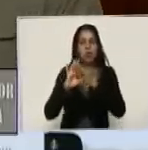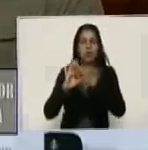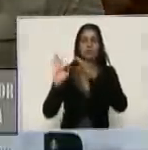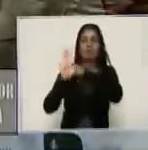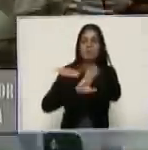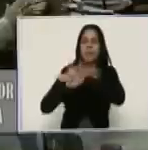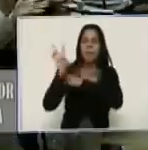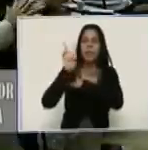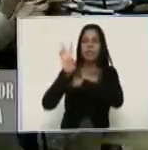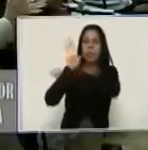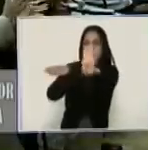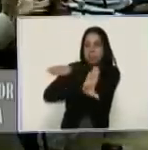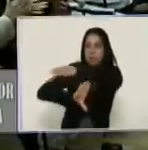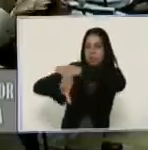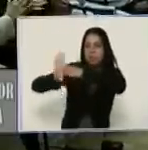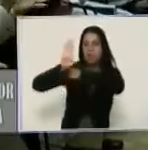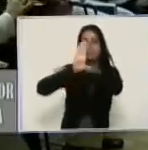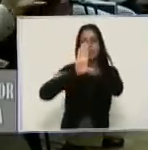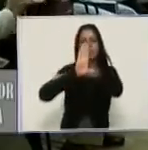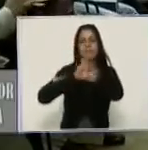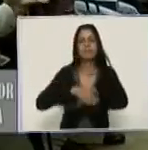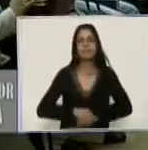patria.